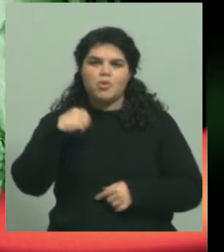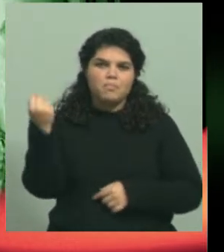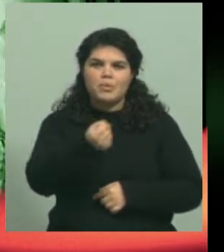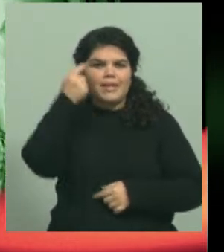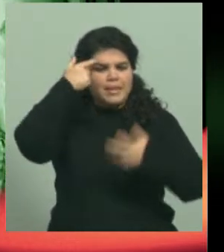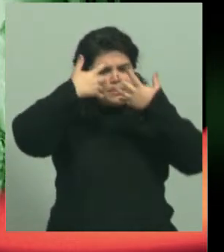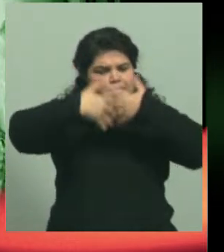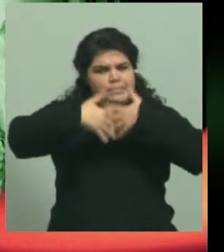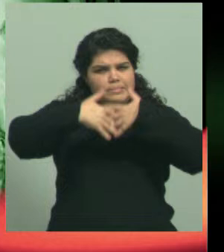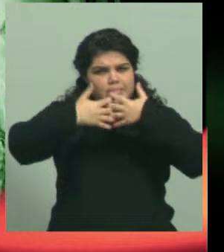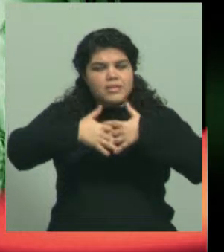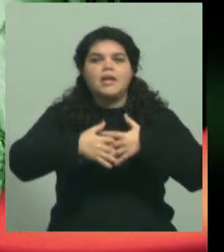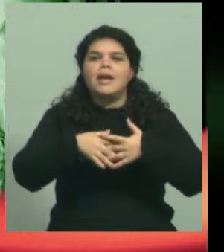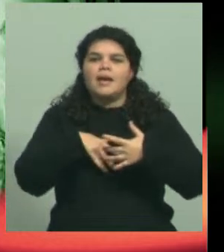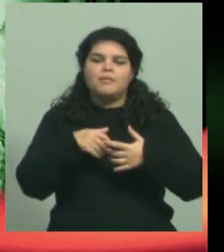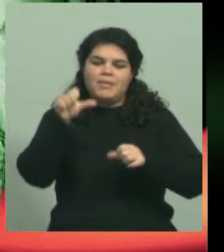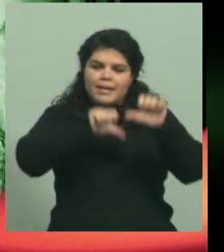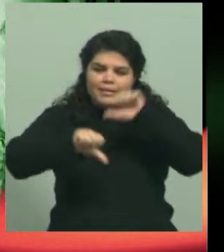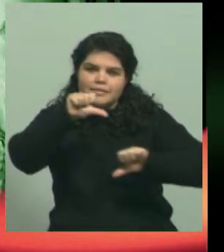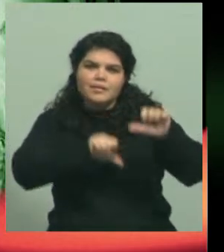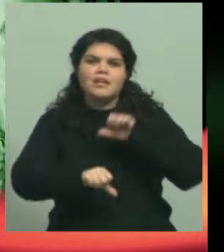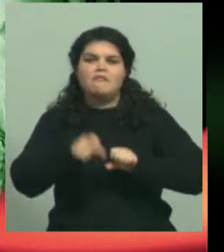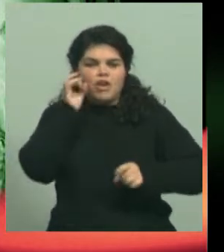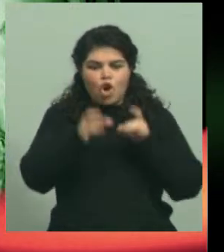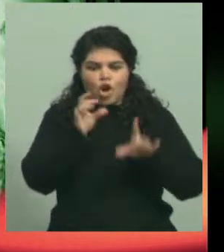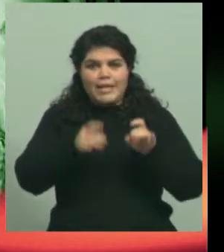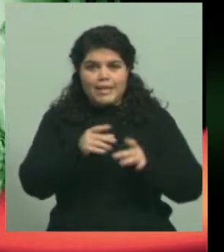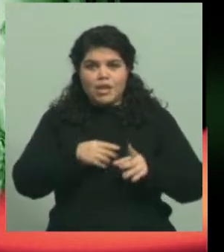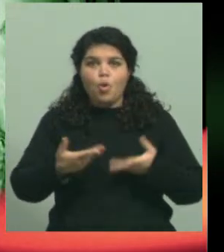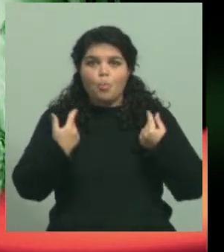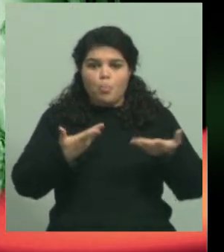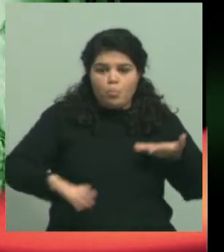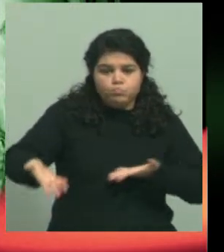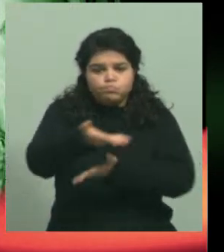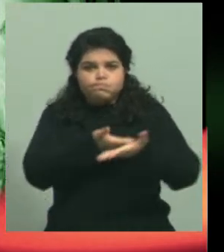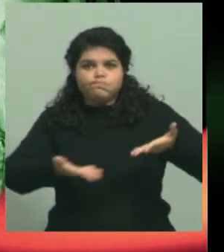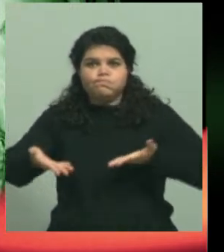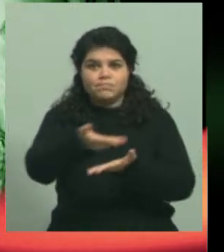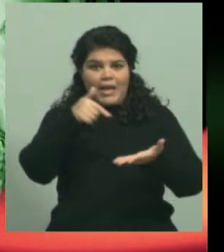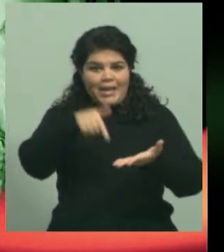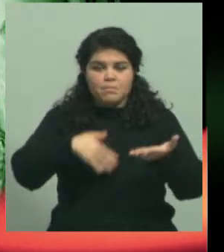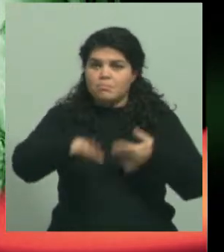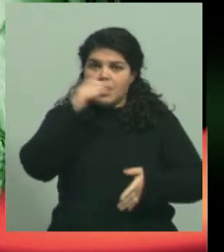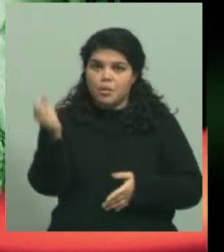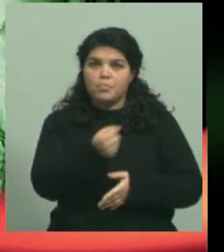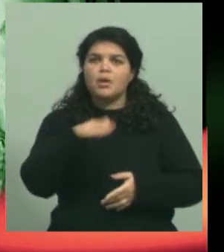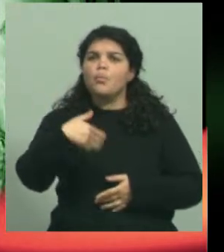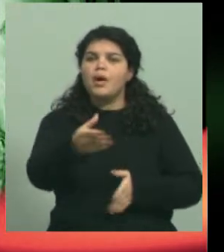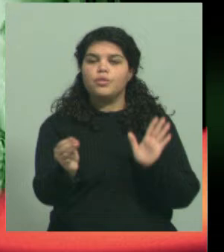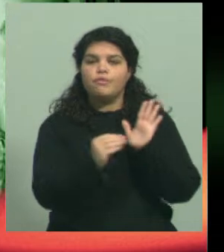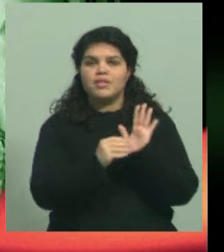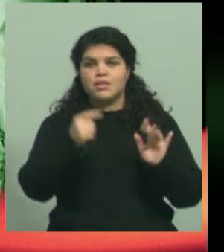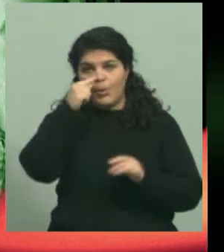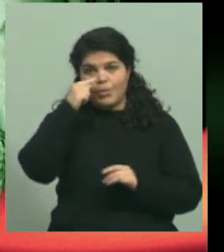crítico científico. Habrá distintos disertantes y vamos a hablar, esto se va a desarrollar, por ejemplo, este 6 de junio a